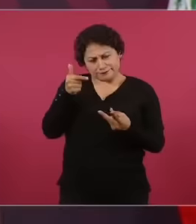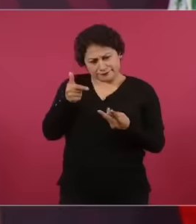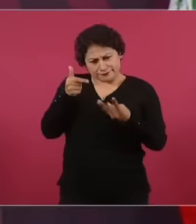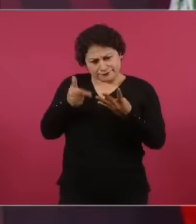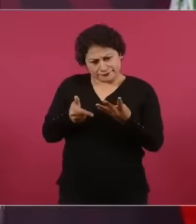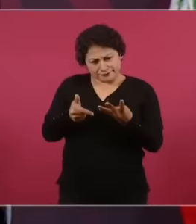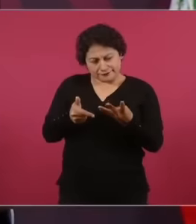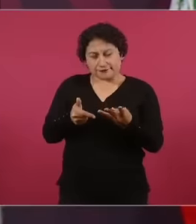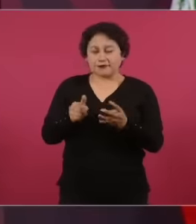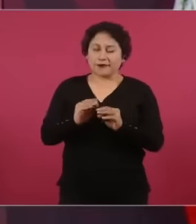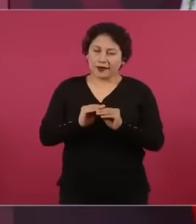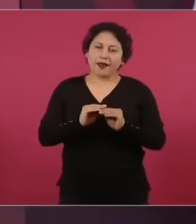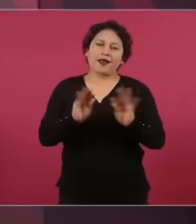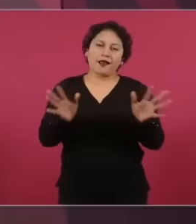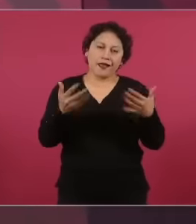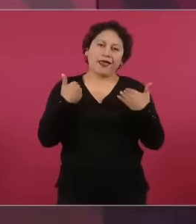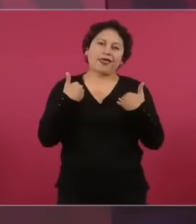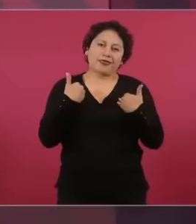¿cómo no va a defender